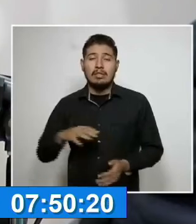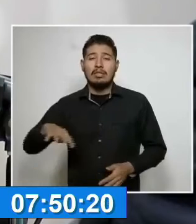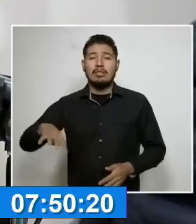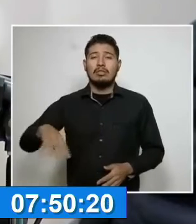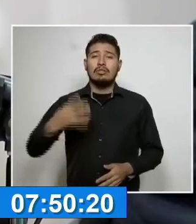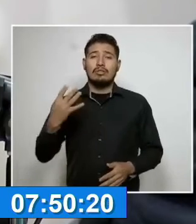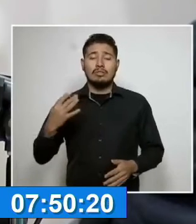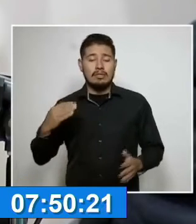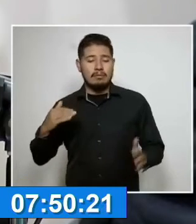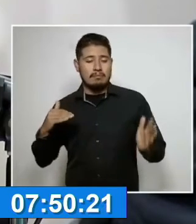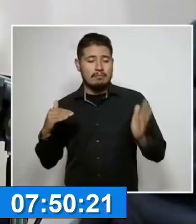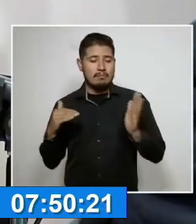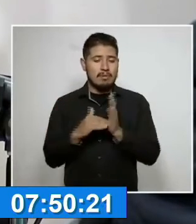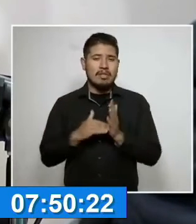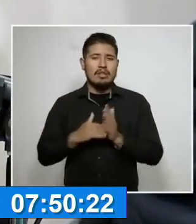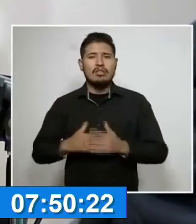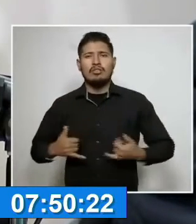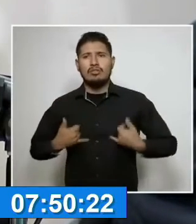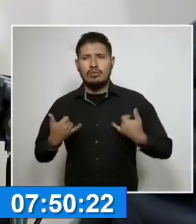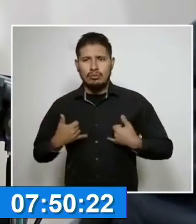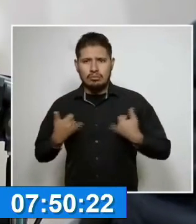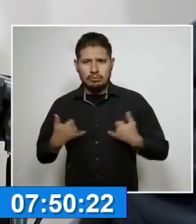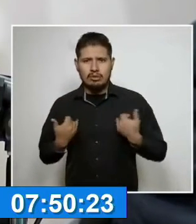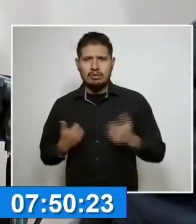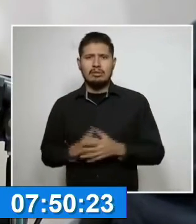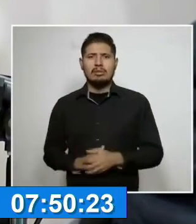14,000 jóvenes los que